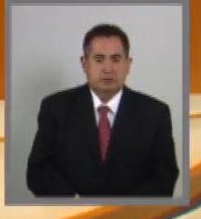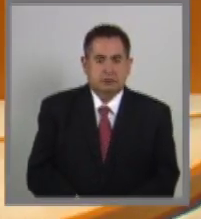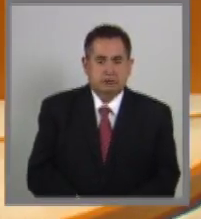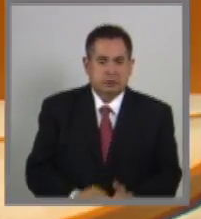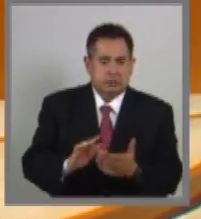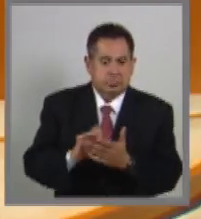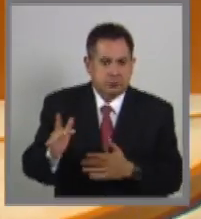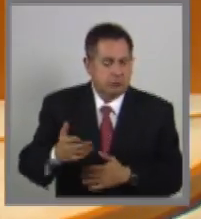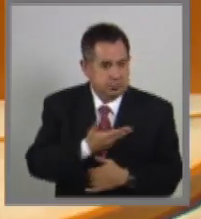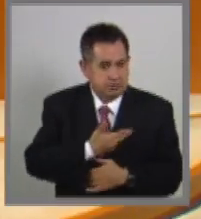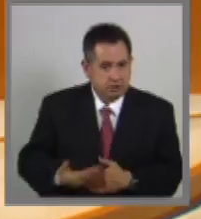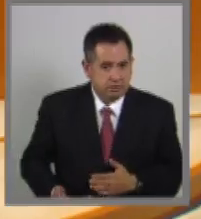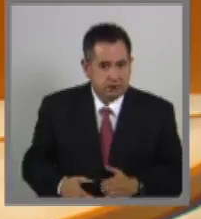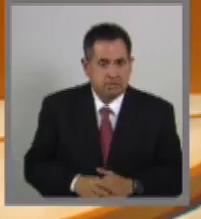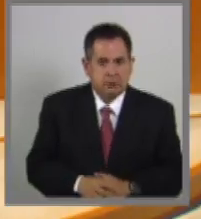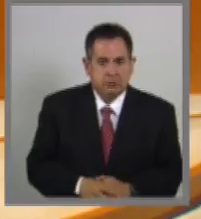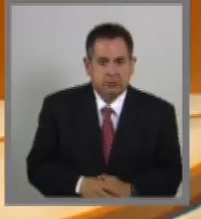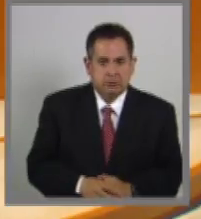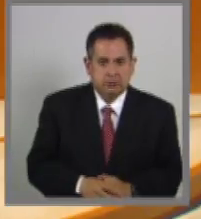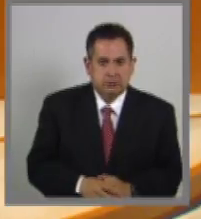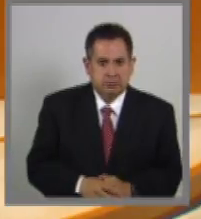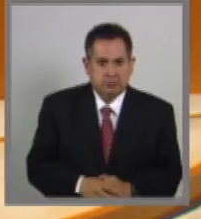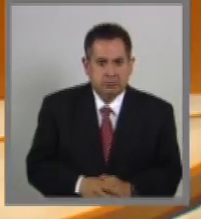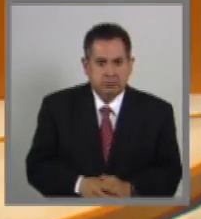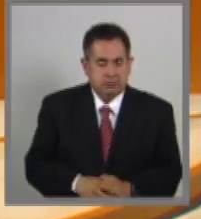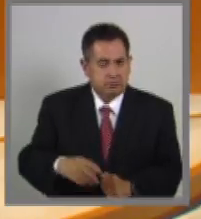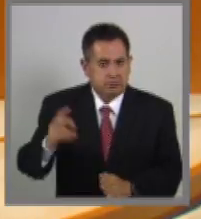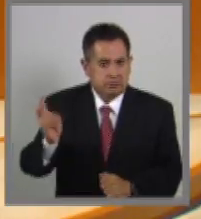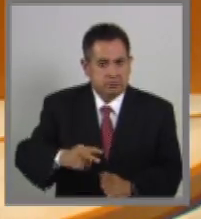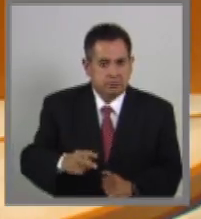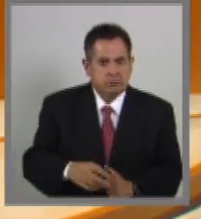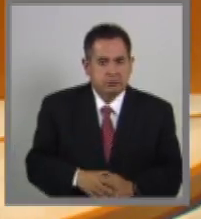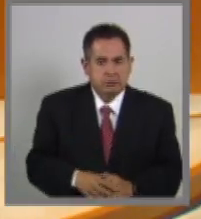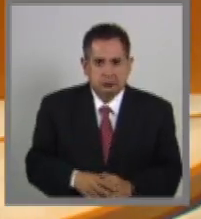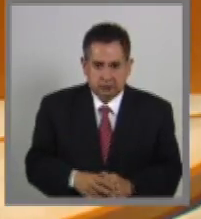Muchas gracias, presidente. Bueno, es verdad que